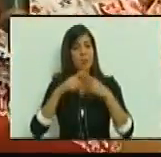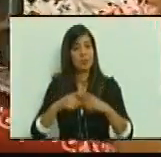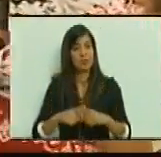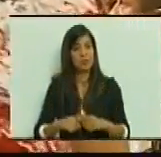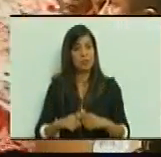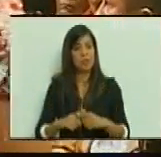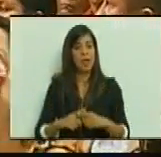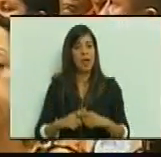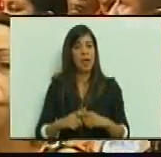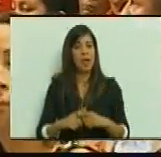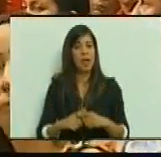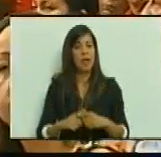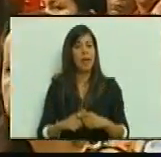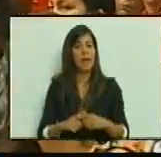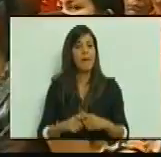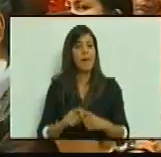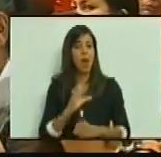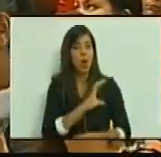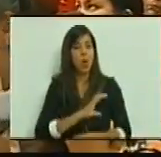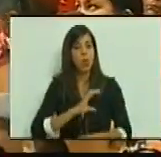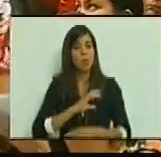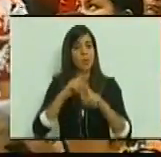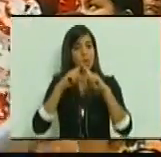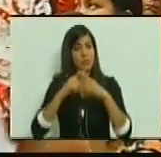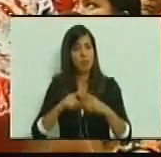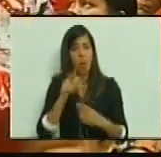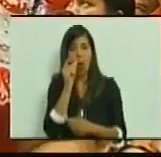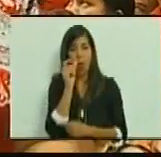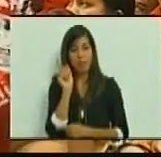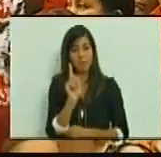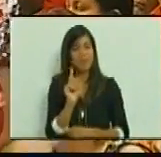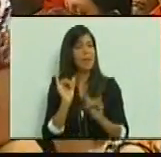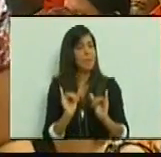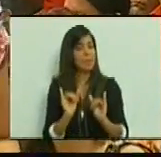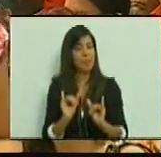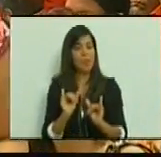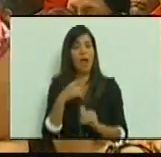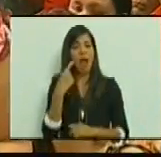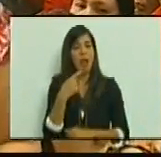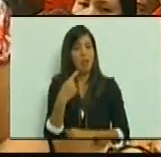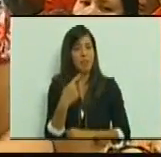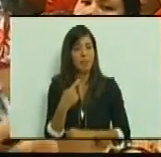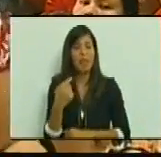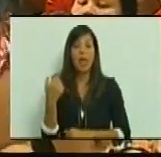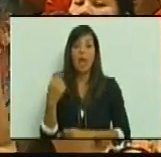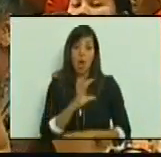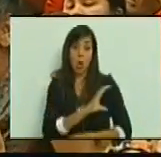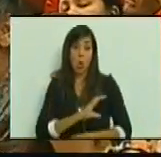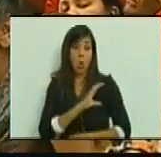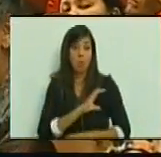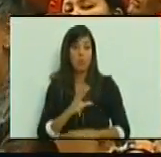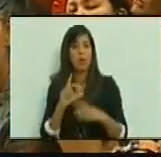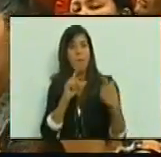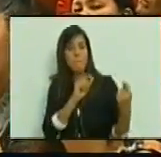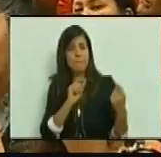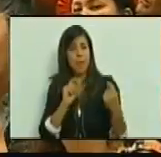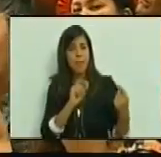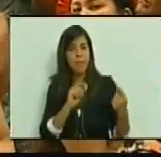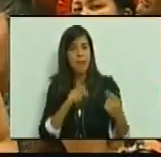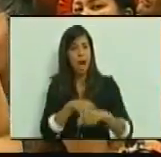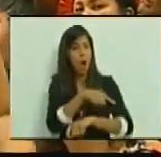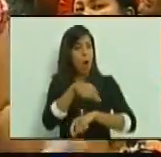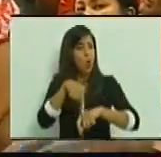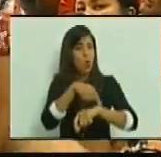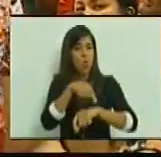presidente de la Comisión Económica, el compañero Piñate, hicimos una discusión que tuvo, bueno, controversias,